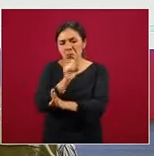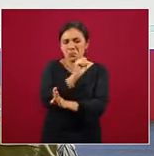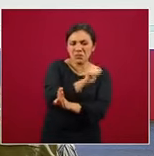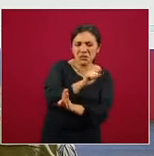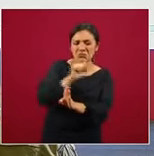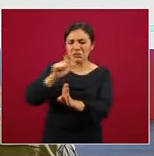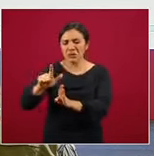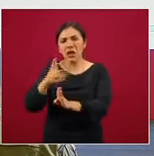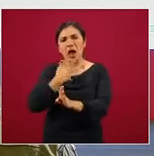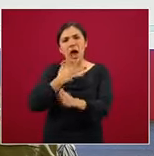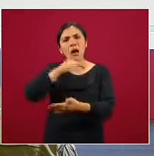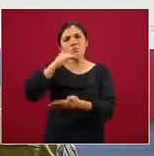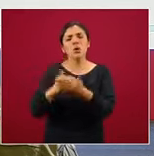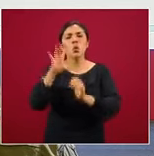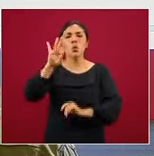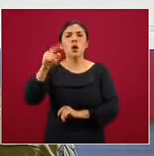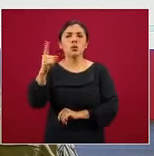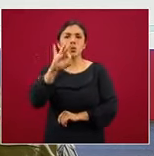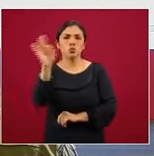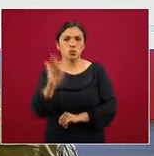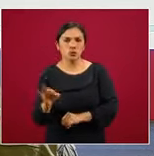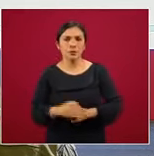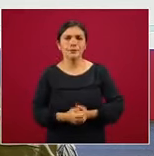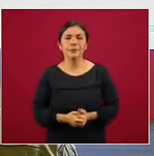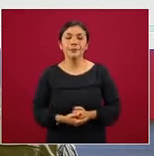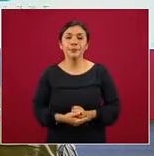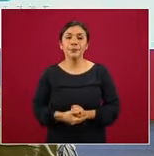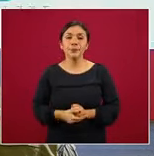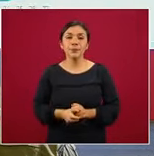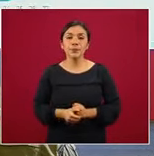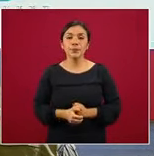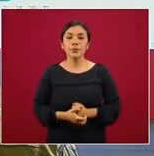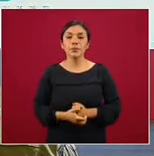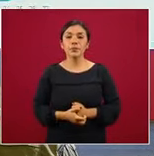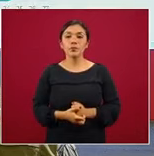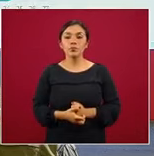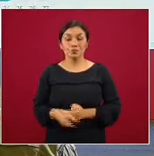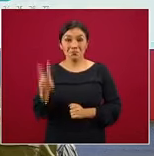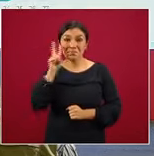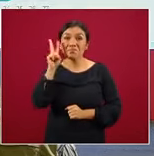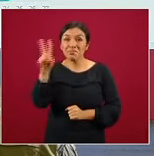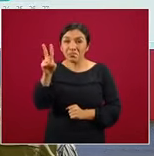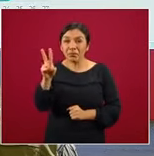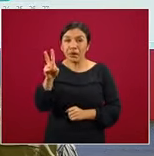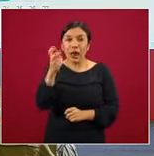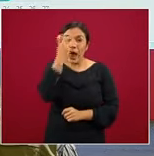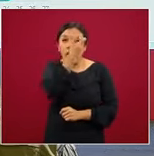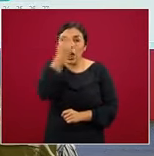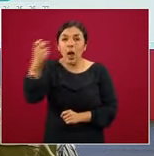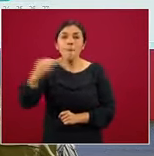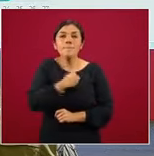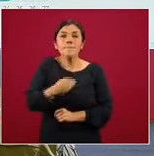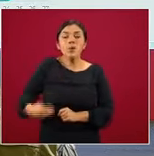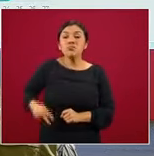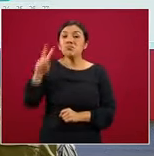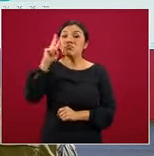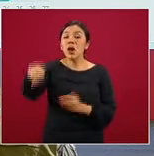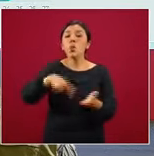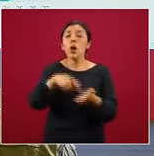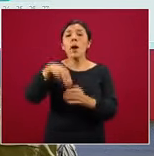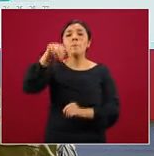la 27, a 41%. La siguiente. Cuando vemos el detalle municipal, vemos que